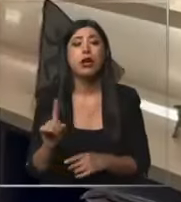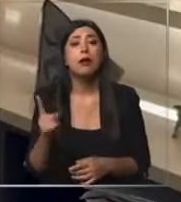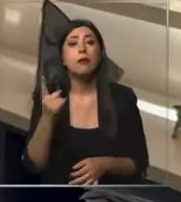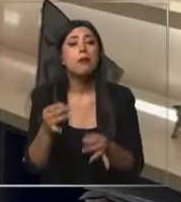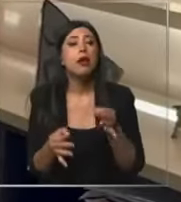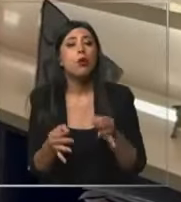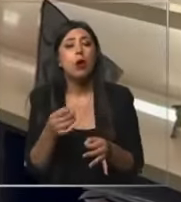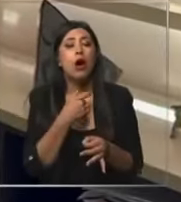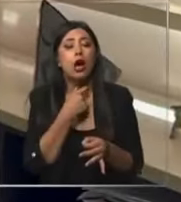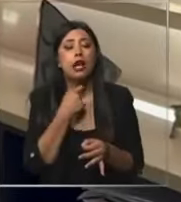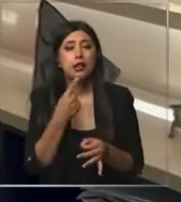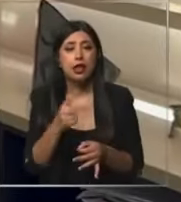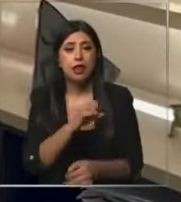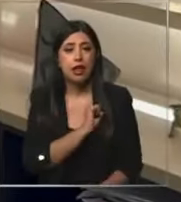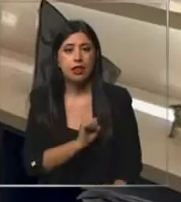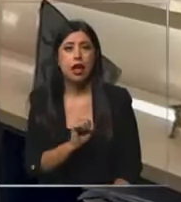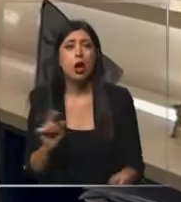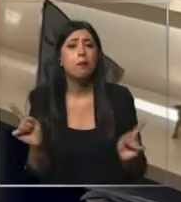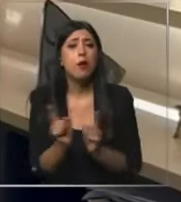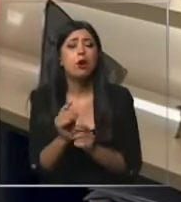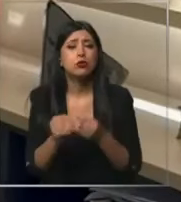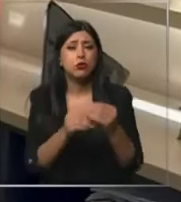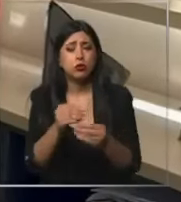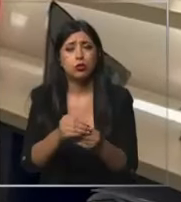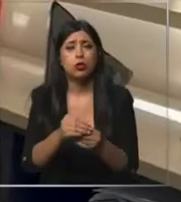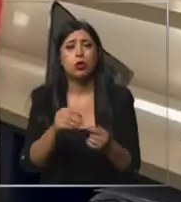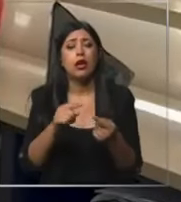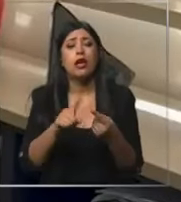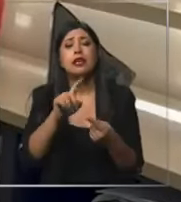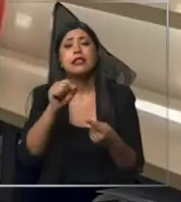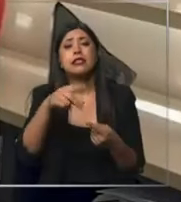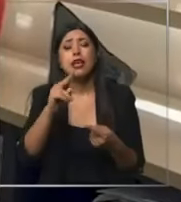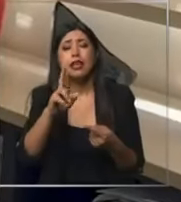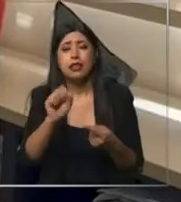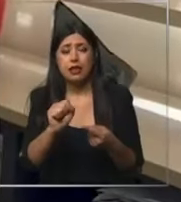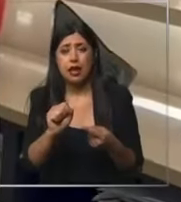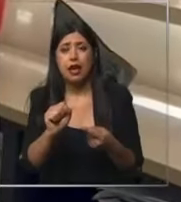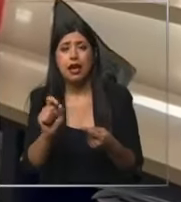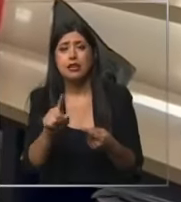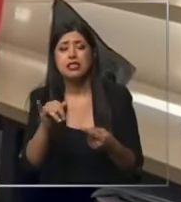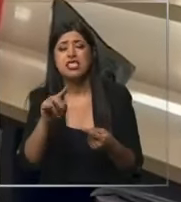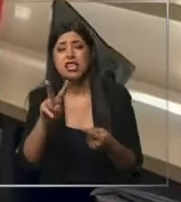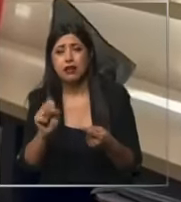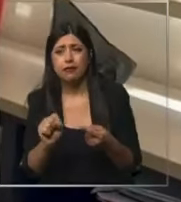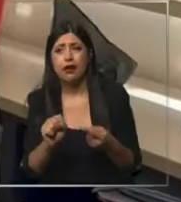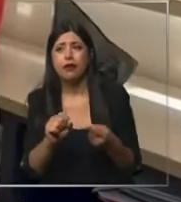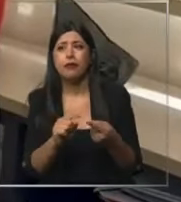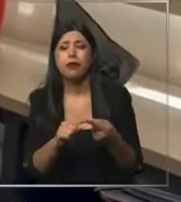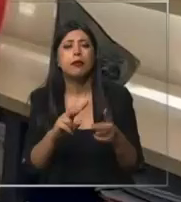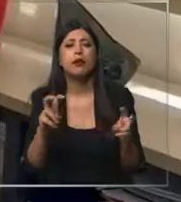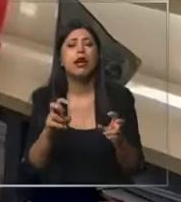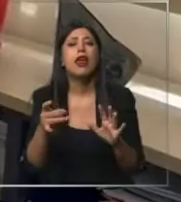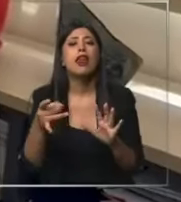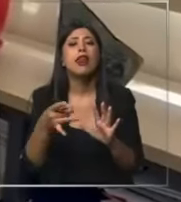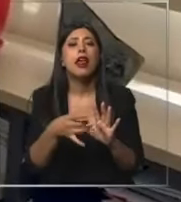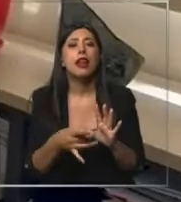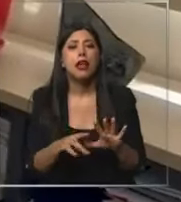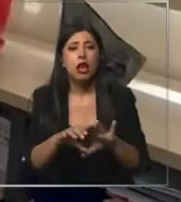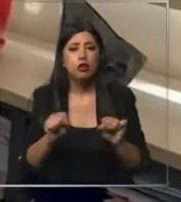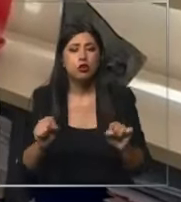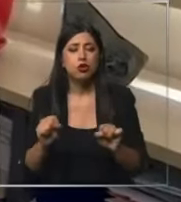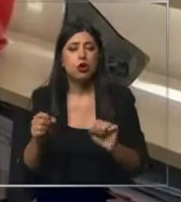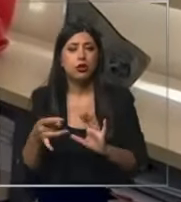de Santiago condenó un procedimiento abreviado a los imputados Sandra Silva e Irfan Ali por los delitos de asociación ilícita y contrabando.